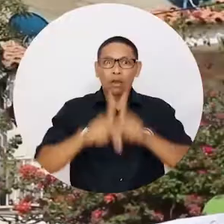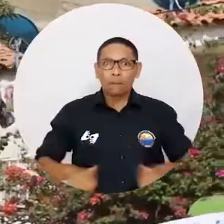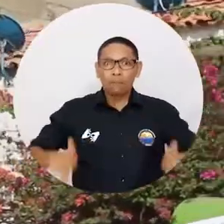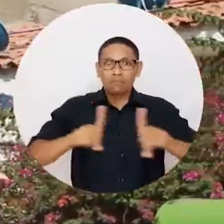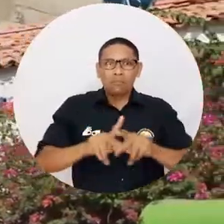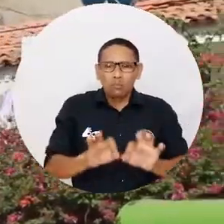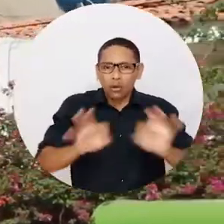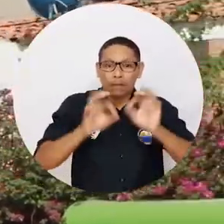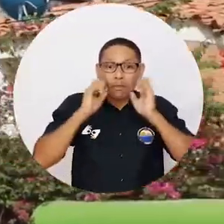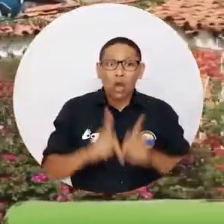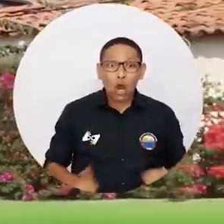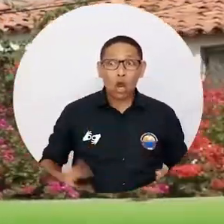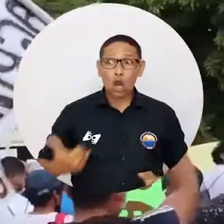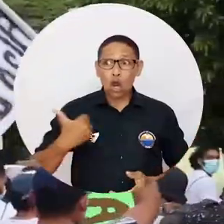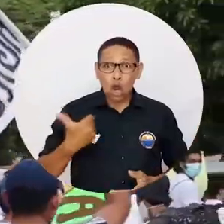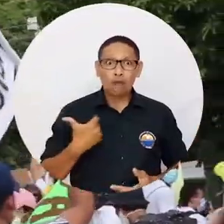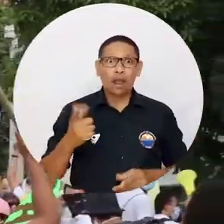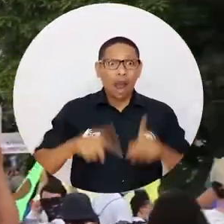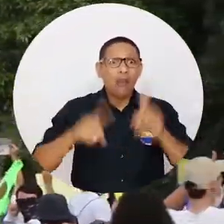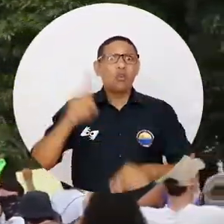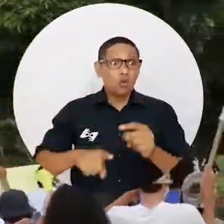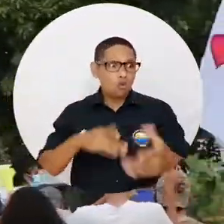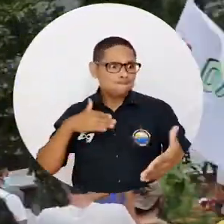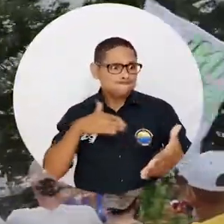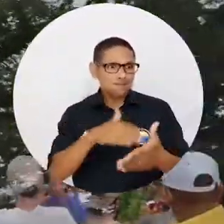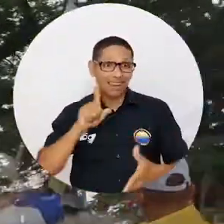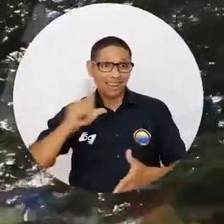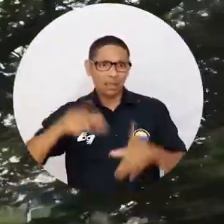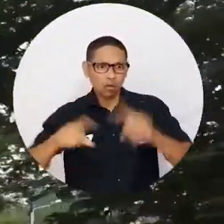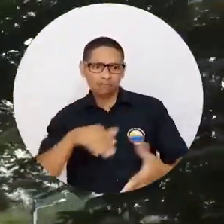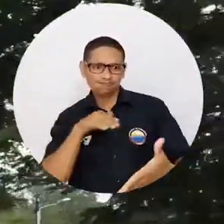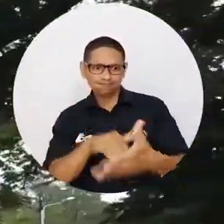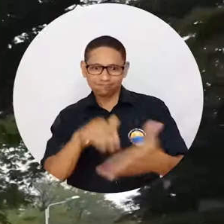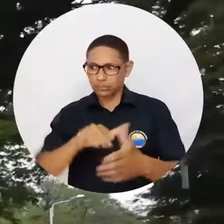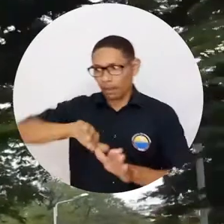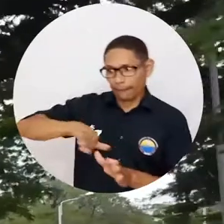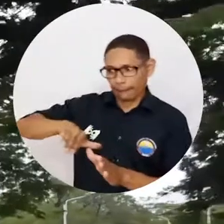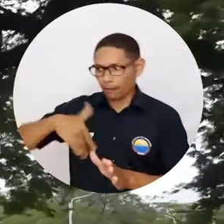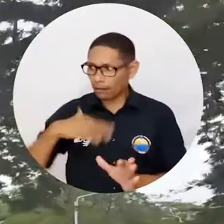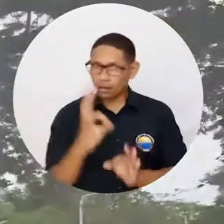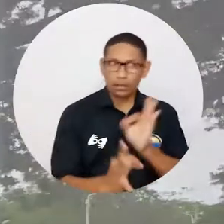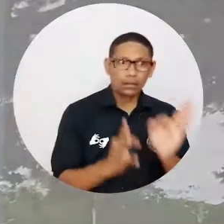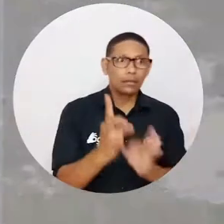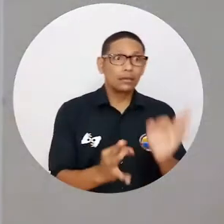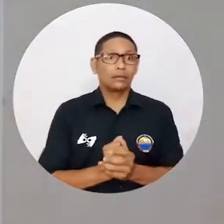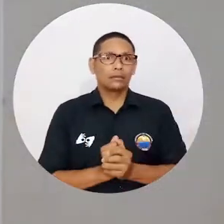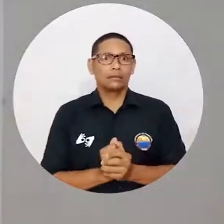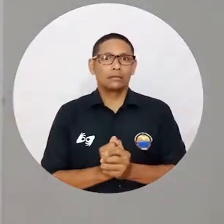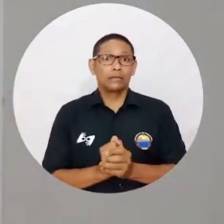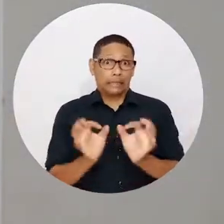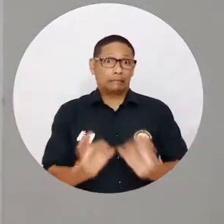los jóvenes ante intimidaciones y amenazas que han recibido algunos de los líderes estudiantiles de la institución. Y esperamos